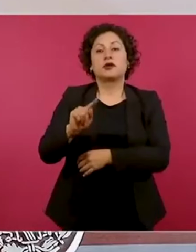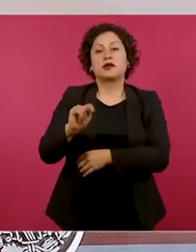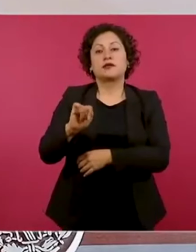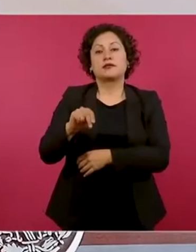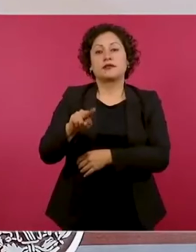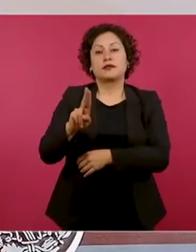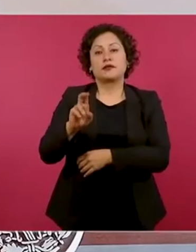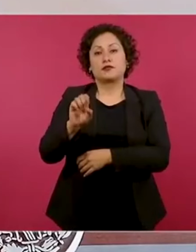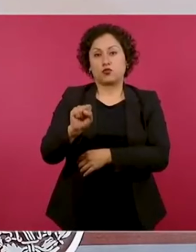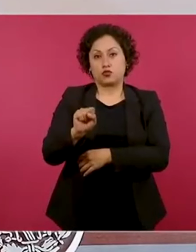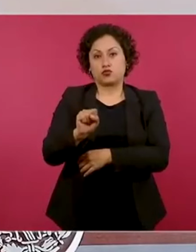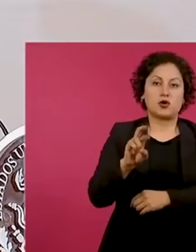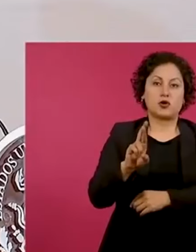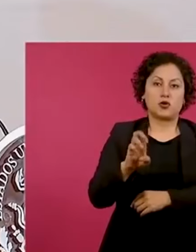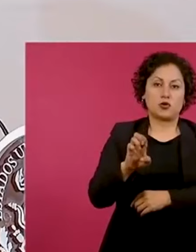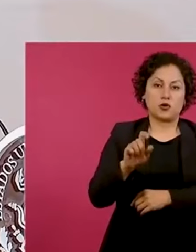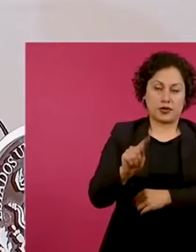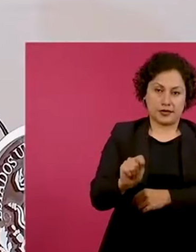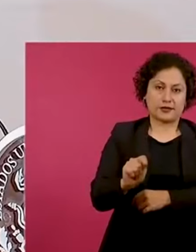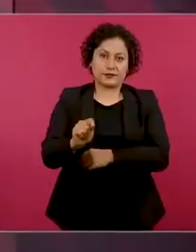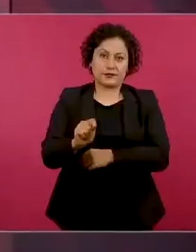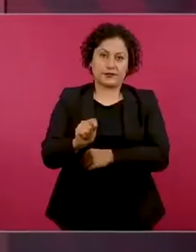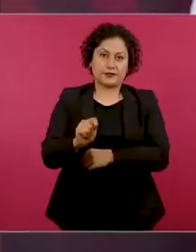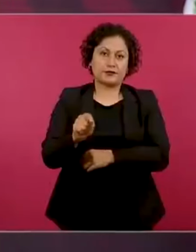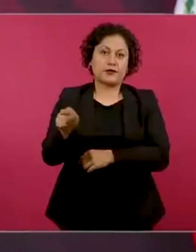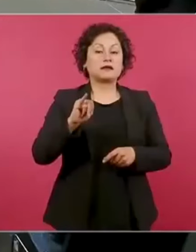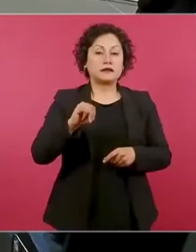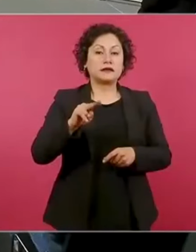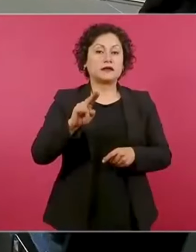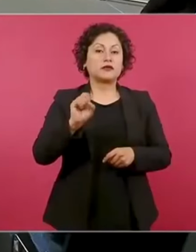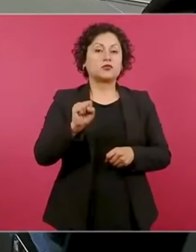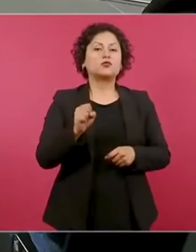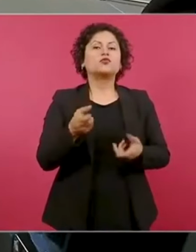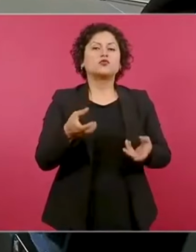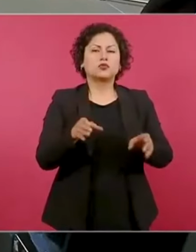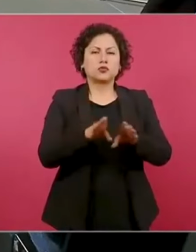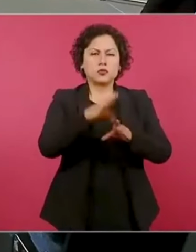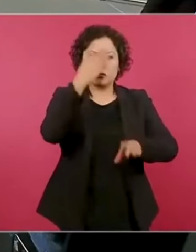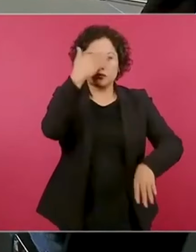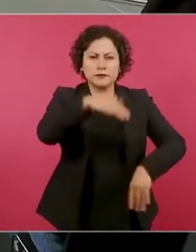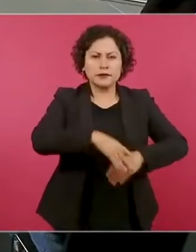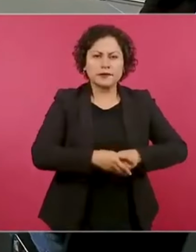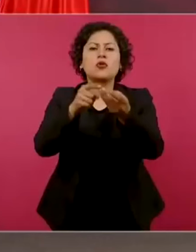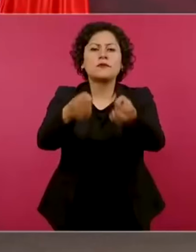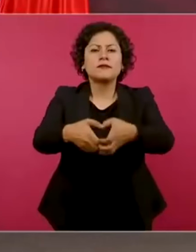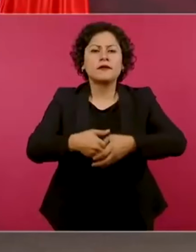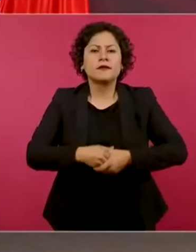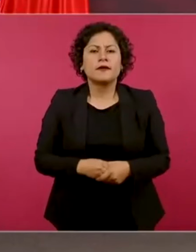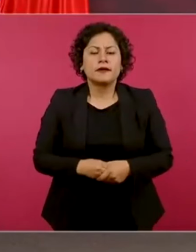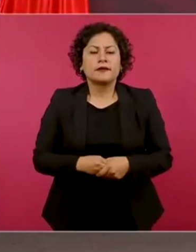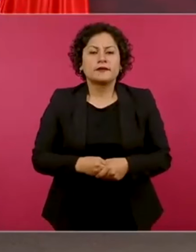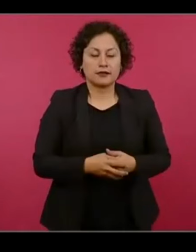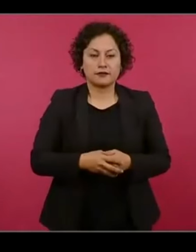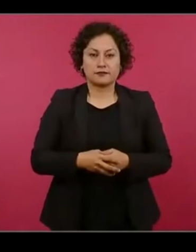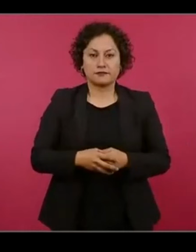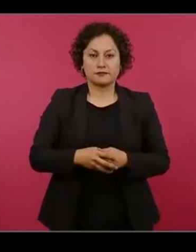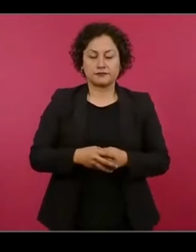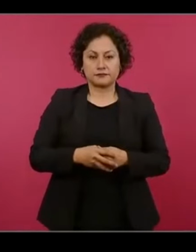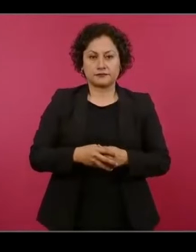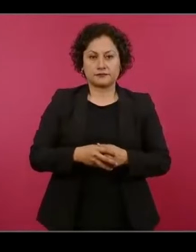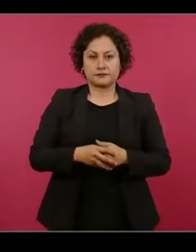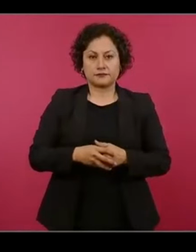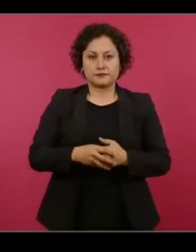era el único para tener el antecedente. Y todos los demás periodistas, ¿dónde estaban? Venían atrás y